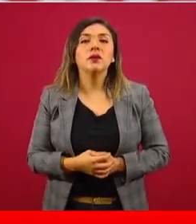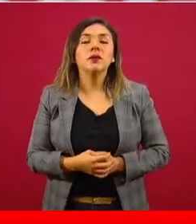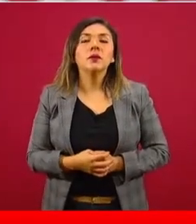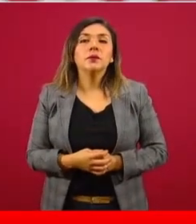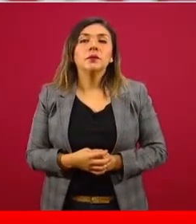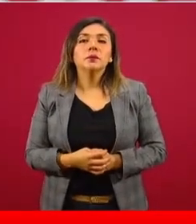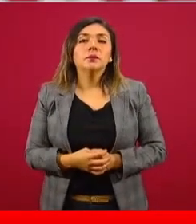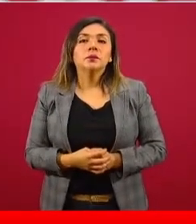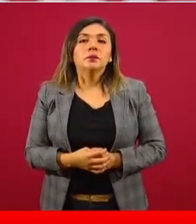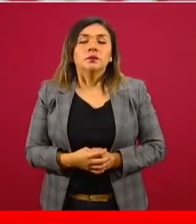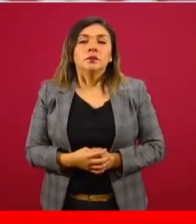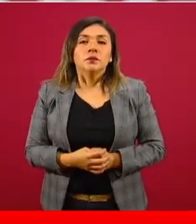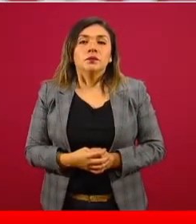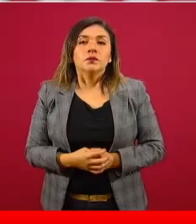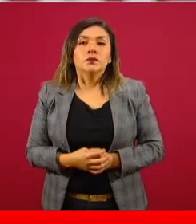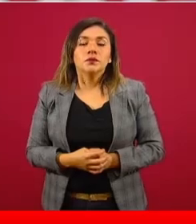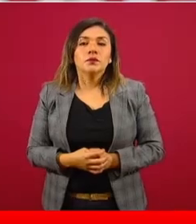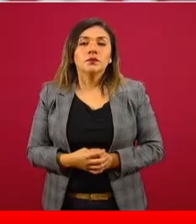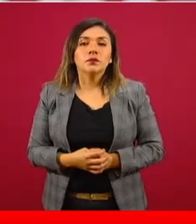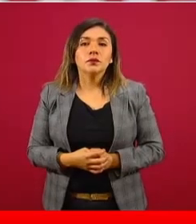que